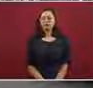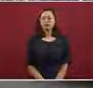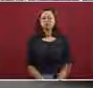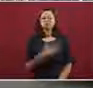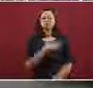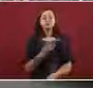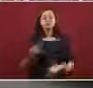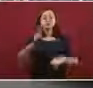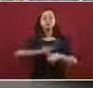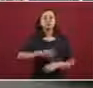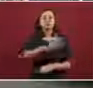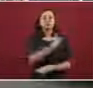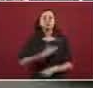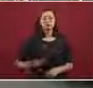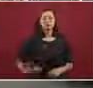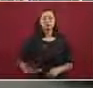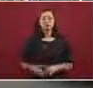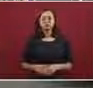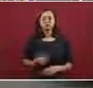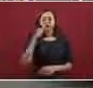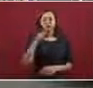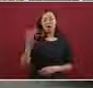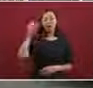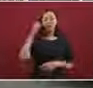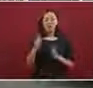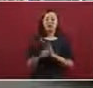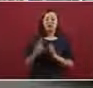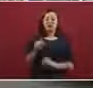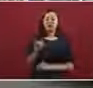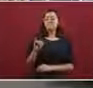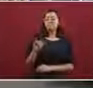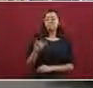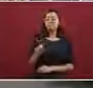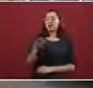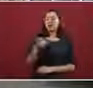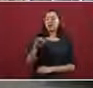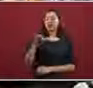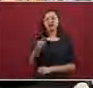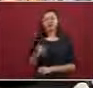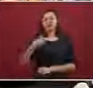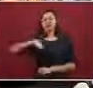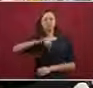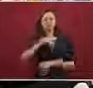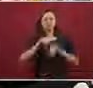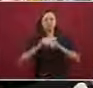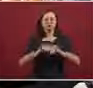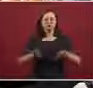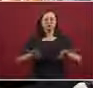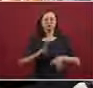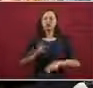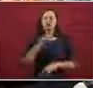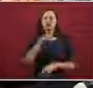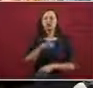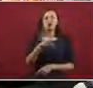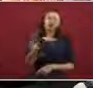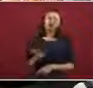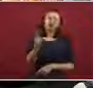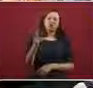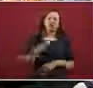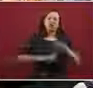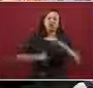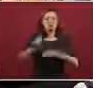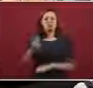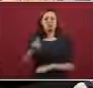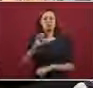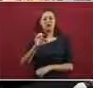Buenos días, presidente. Ayer en Milenio publicamos una respuesta que envía un cuestionario que le envió al empresario